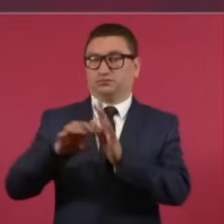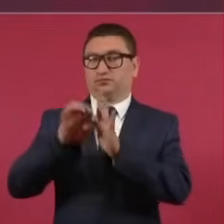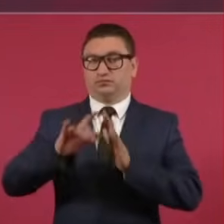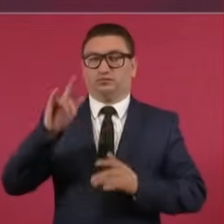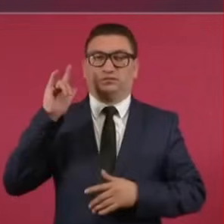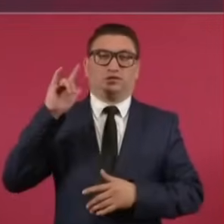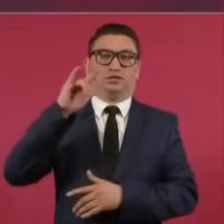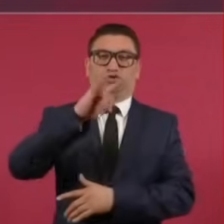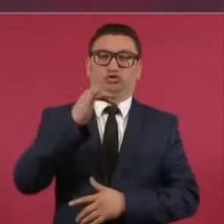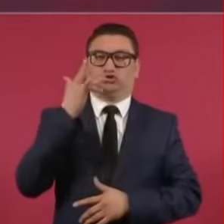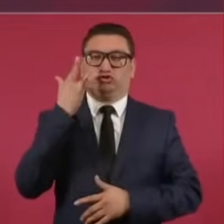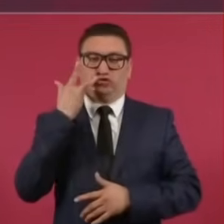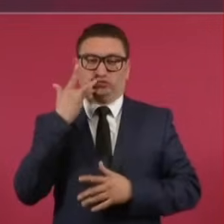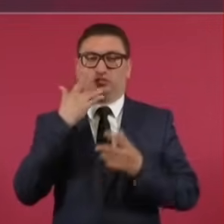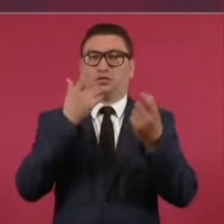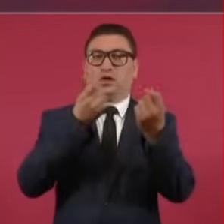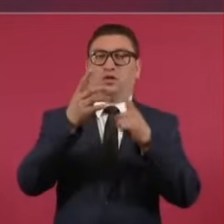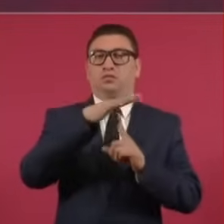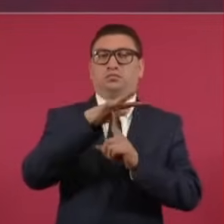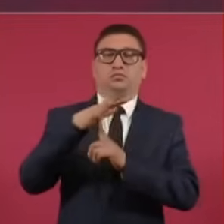helicópteros para ir a jugar golf,